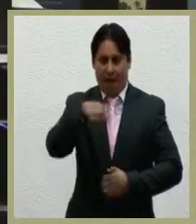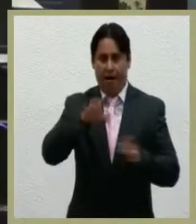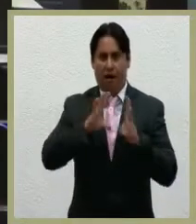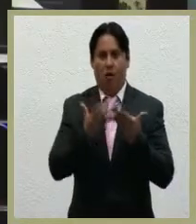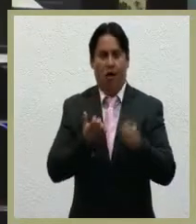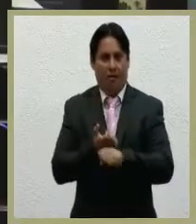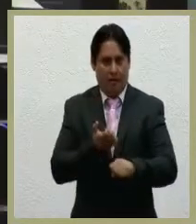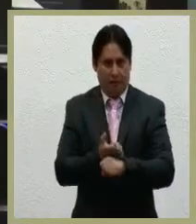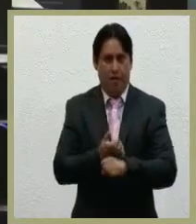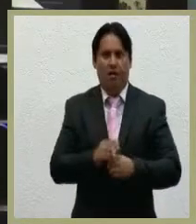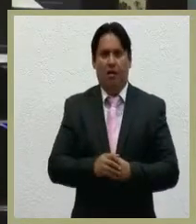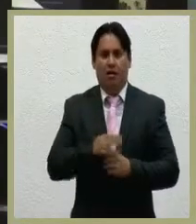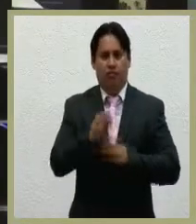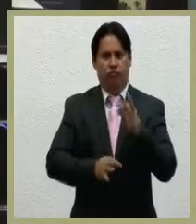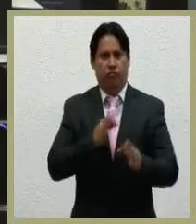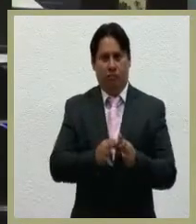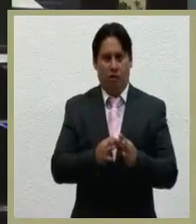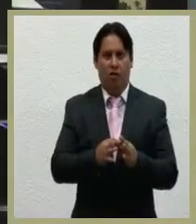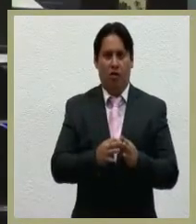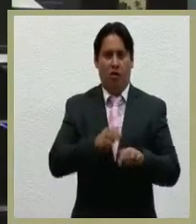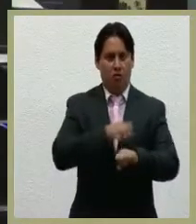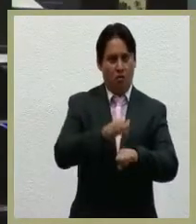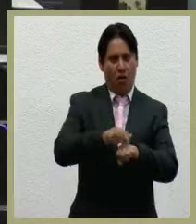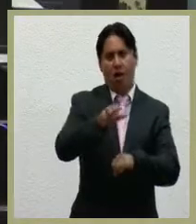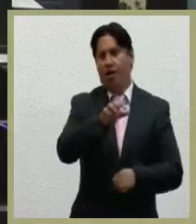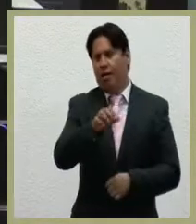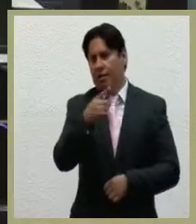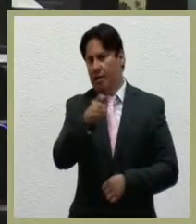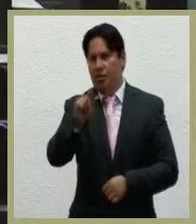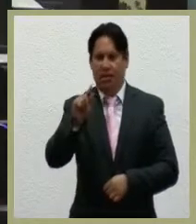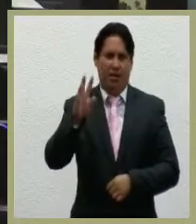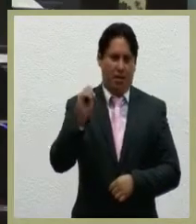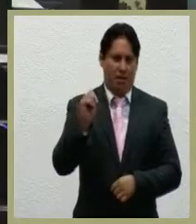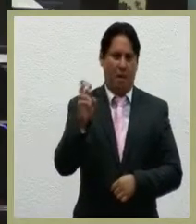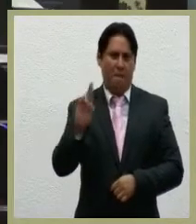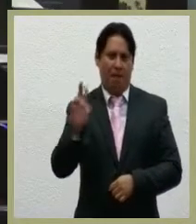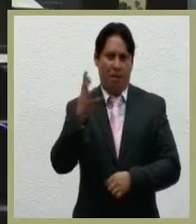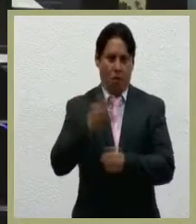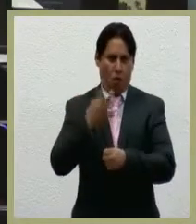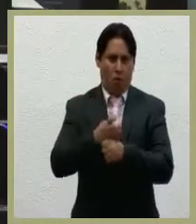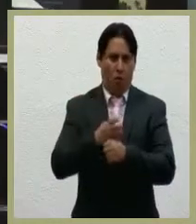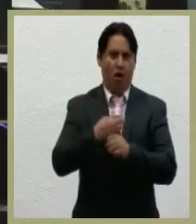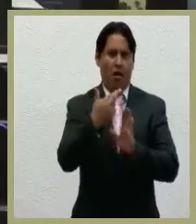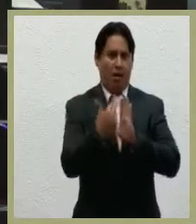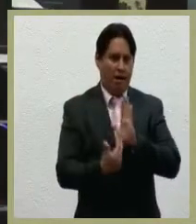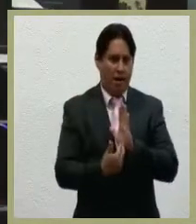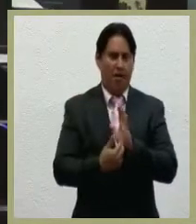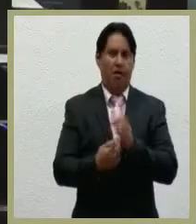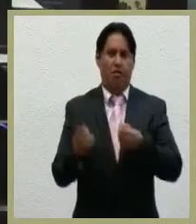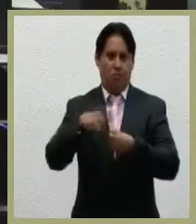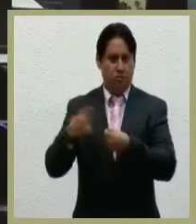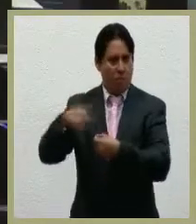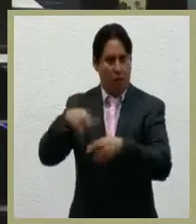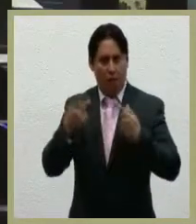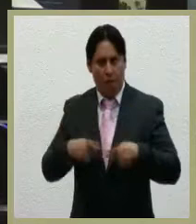Estado, de conformidad a lo previsto en los numerales 179, párrafo 4 del Código de Elecciones y Participación